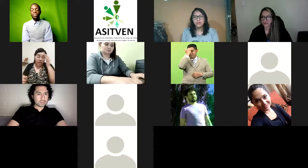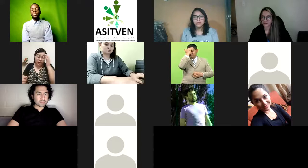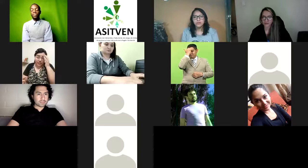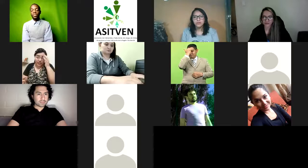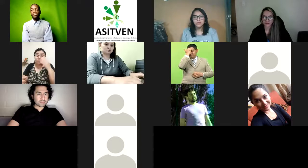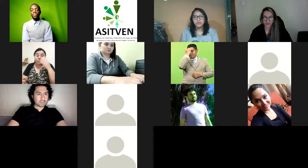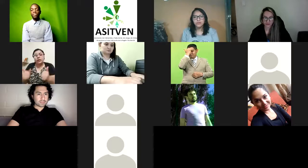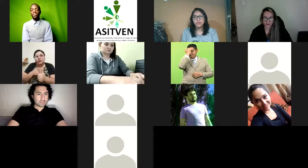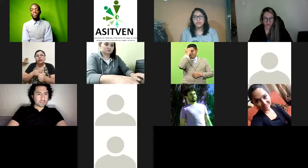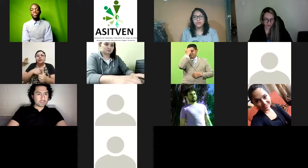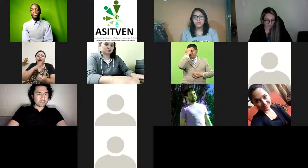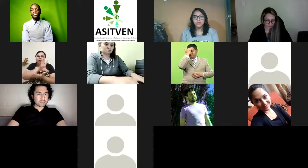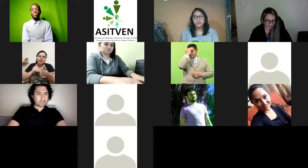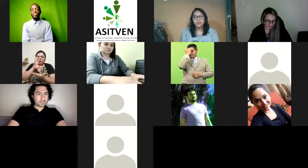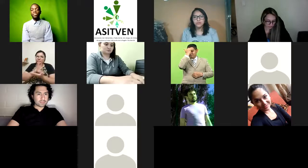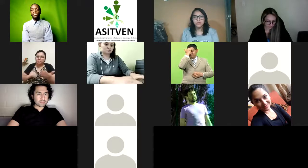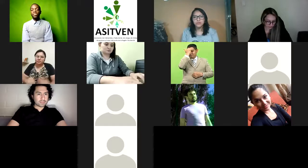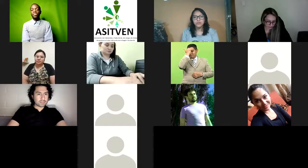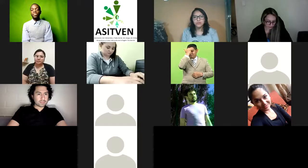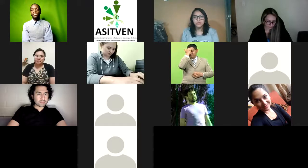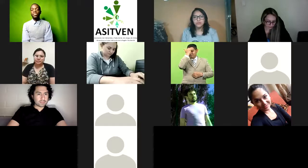necesitamos explicar, pero que lo primero era copiar.